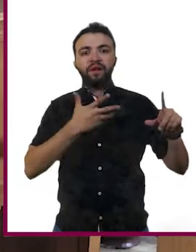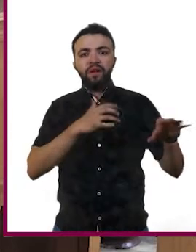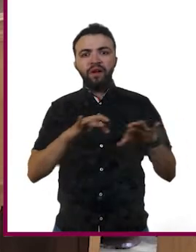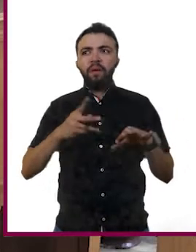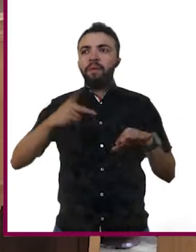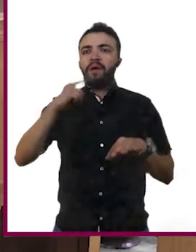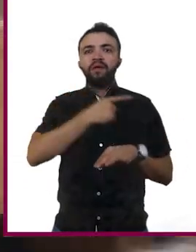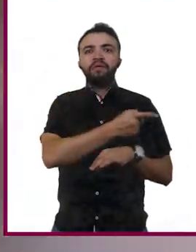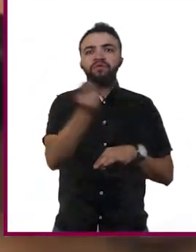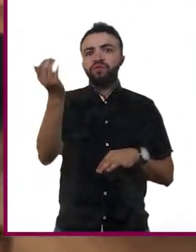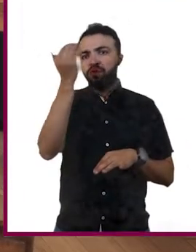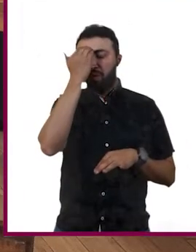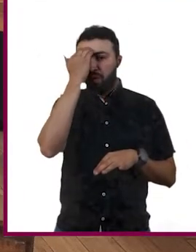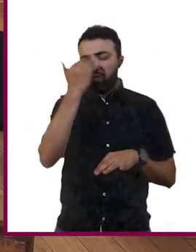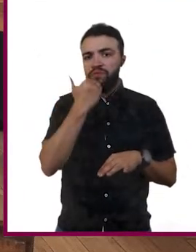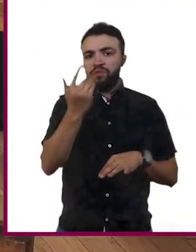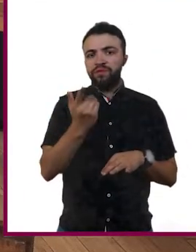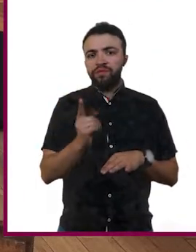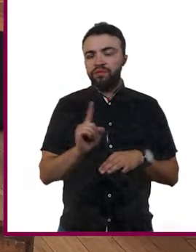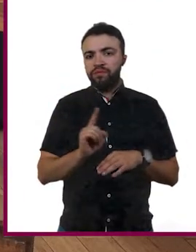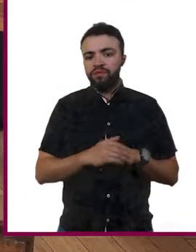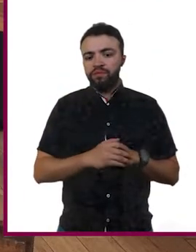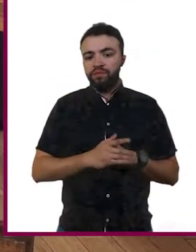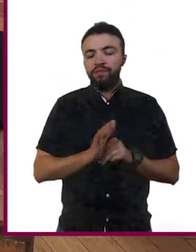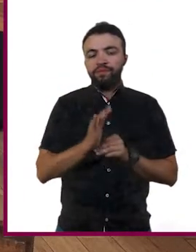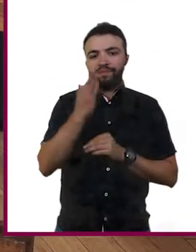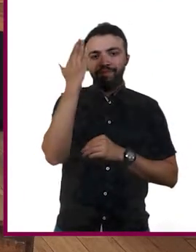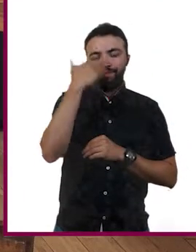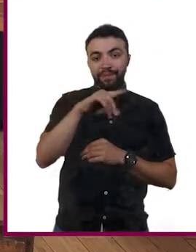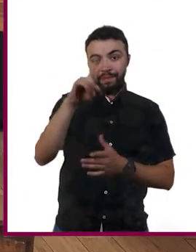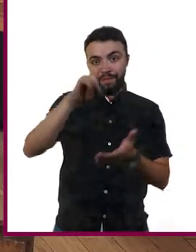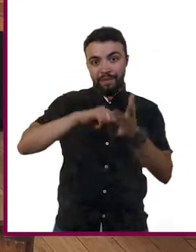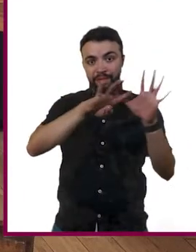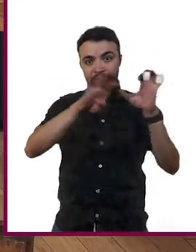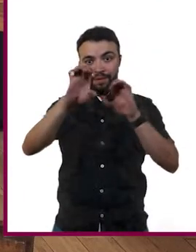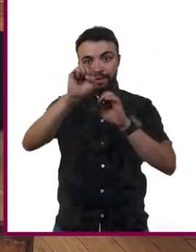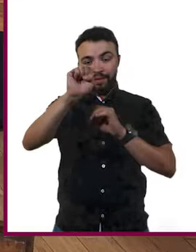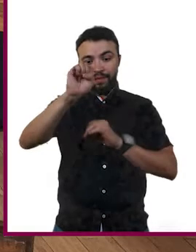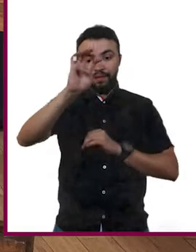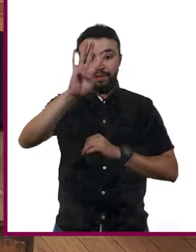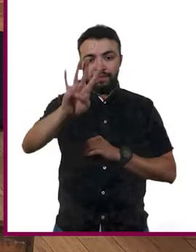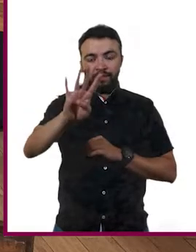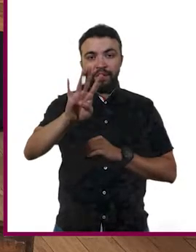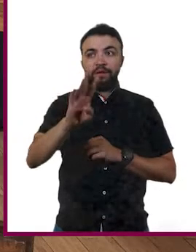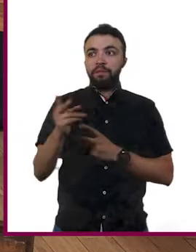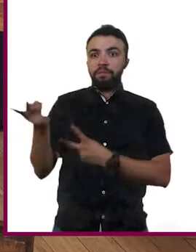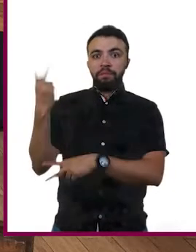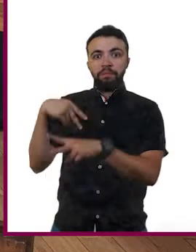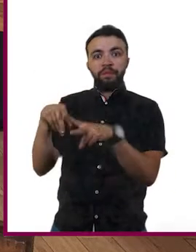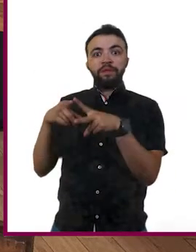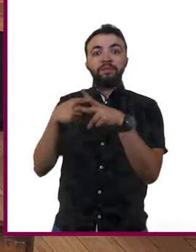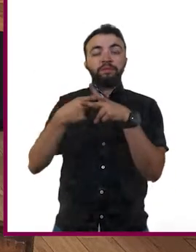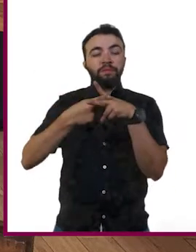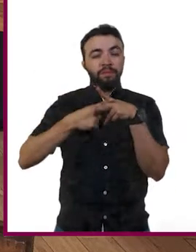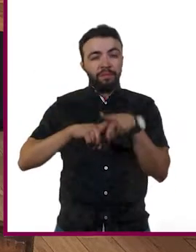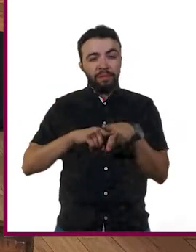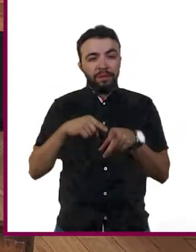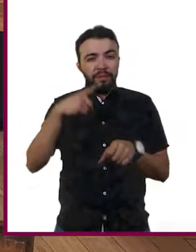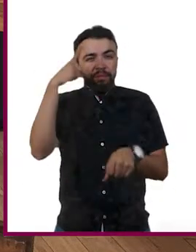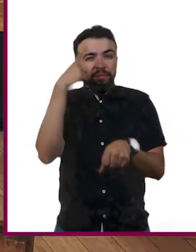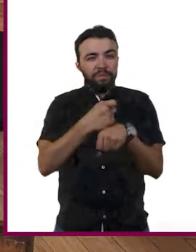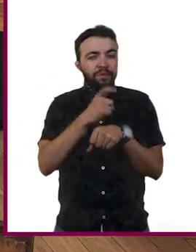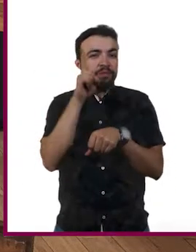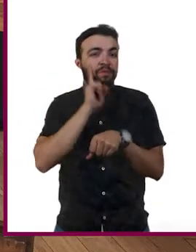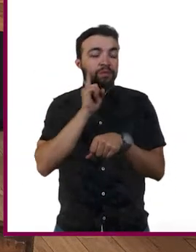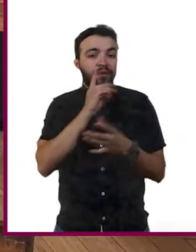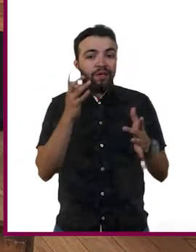muy conocido. Sí, lo sé. Es que apenas en 1964 tuvimos a la primera intérprete en México, Luisa Durón, quien tuvo que